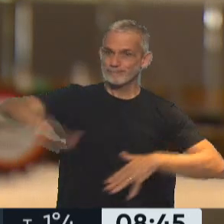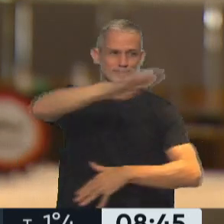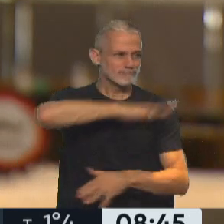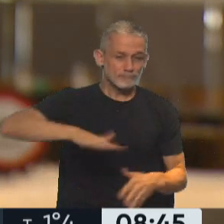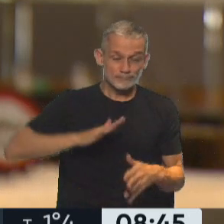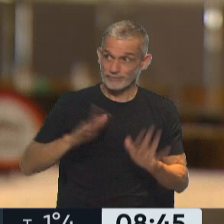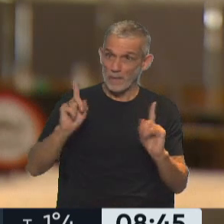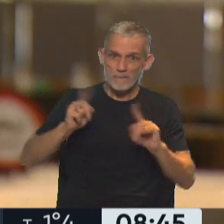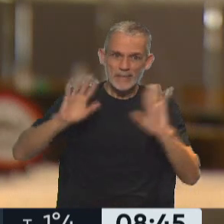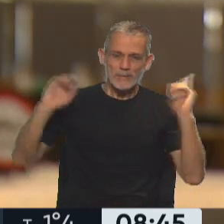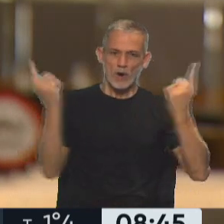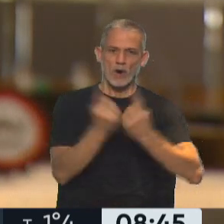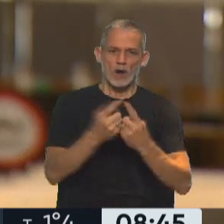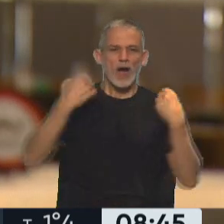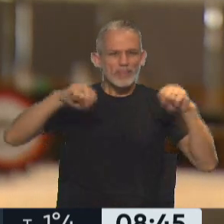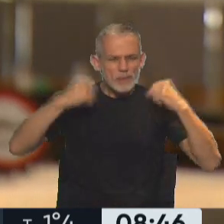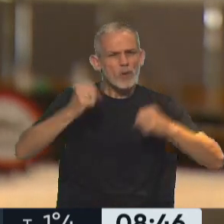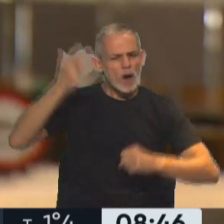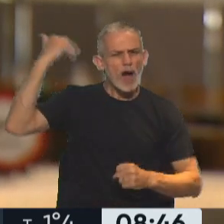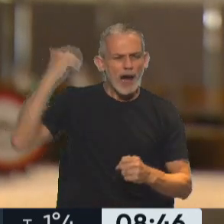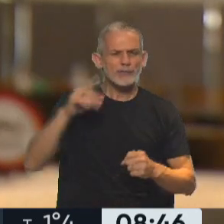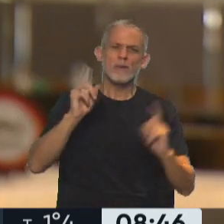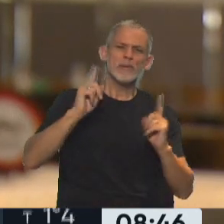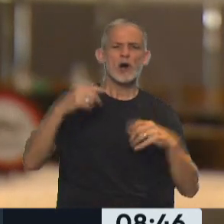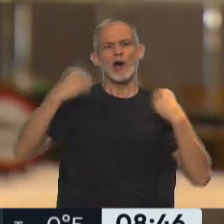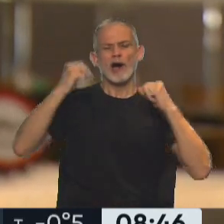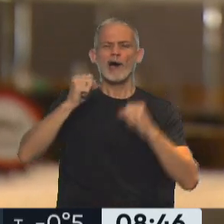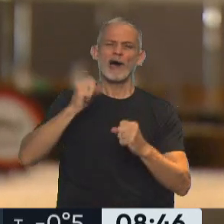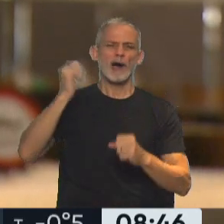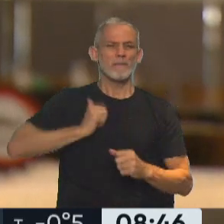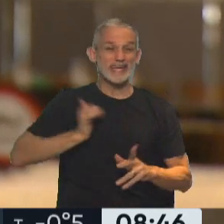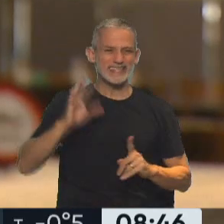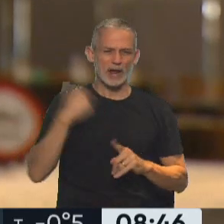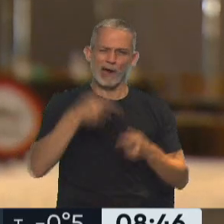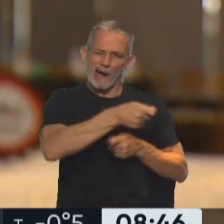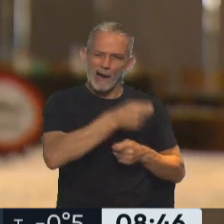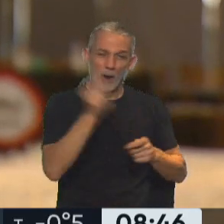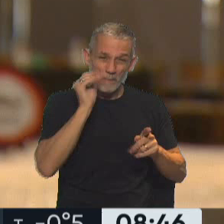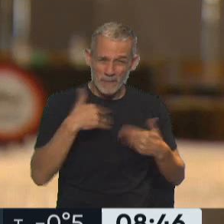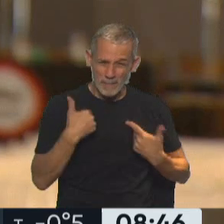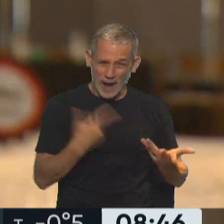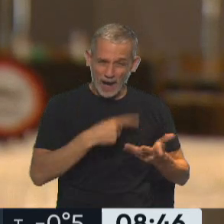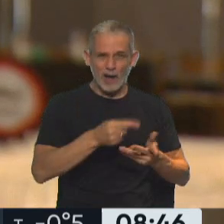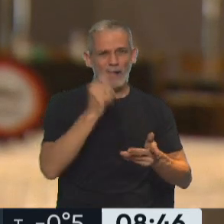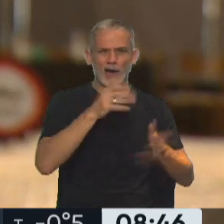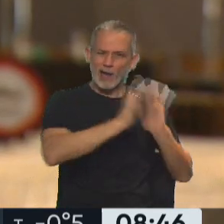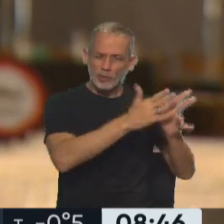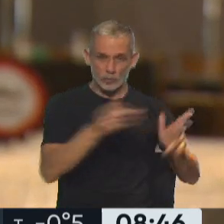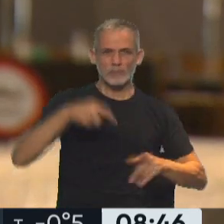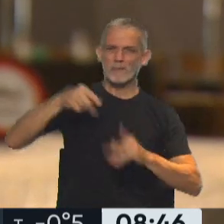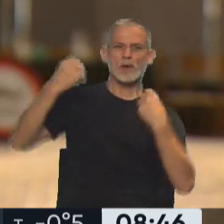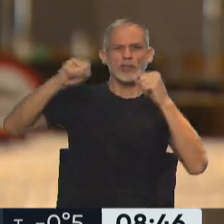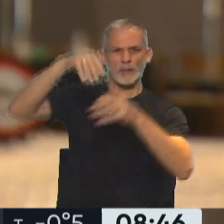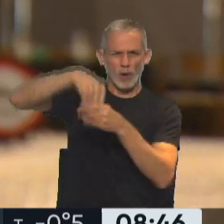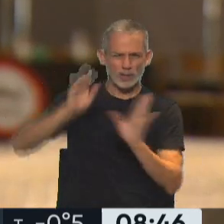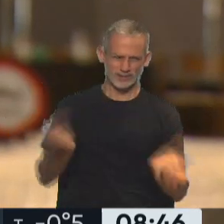estamos pisando, practicaban deportes muchos de los torturadores y asesinos de nuestros padres, y hoy estamos nosotros refuncionalizándolo con